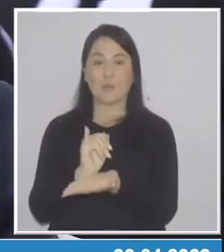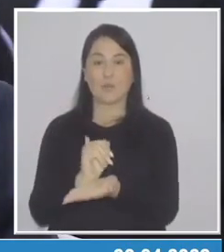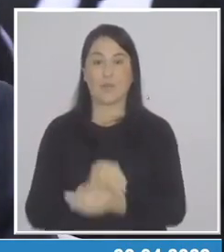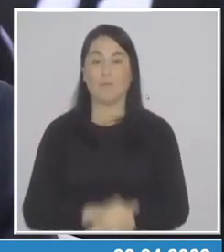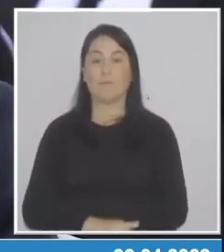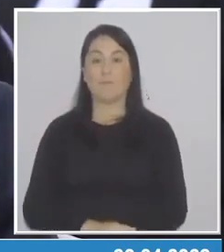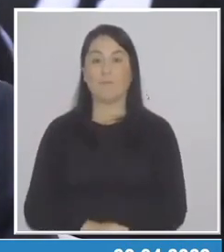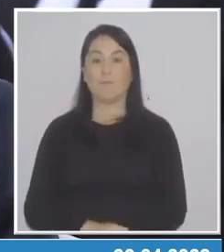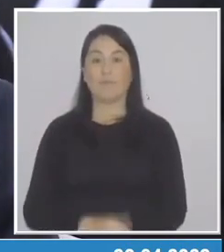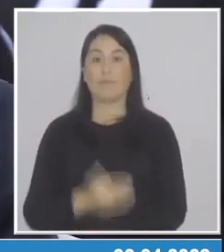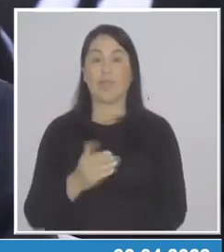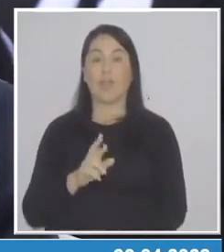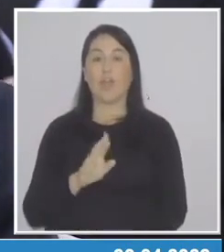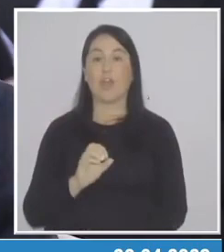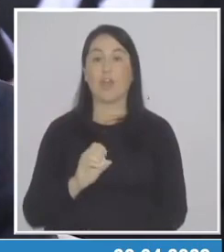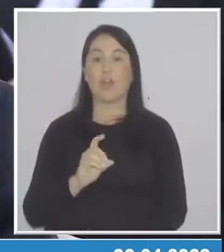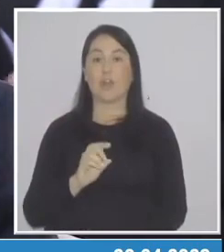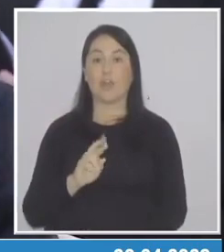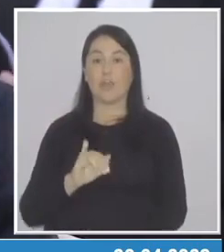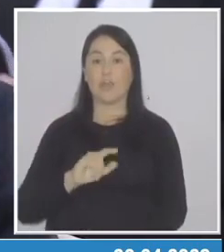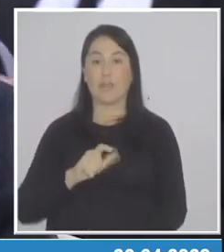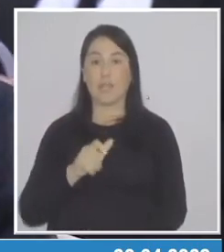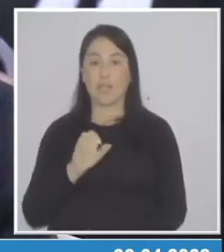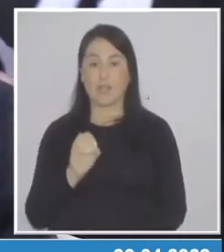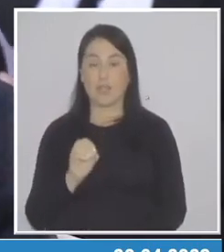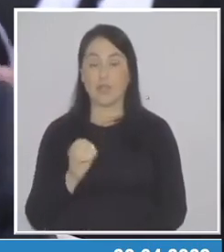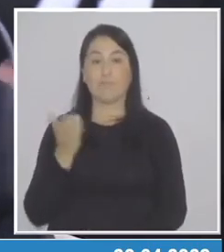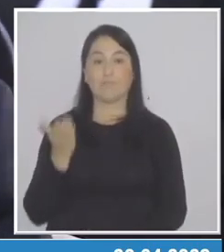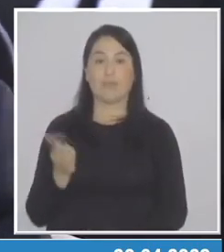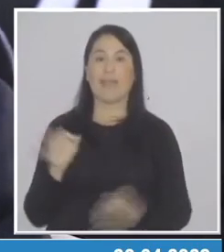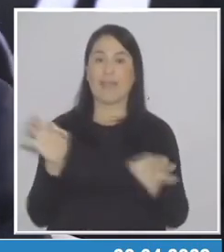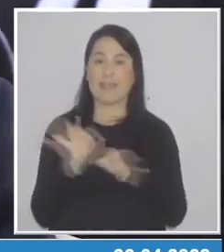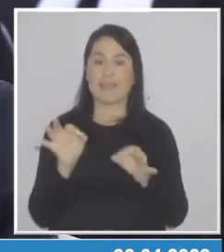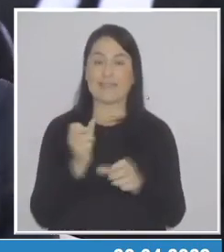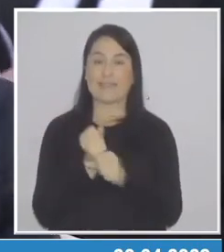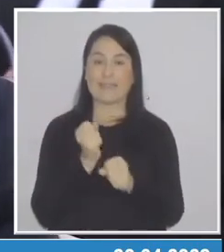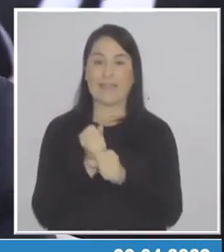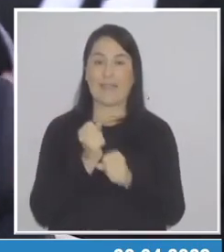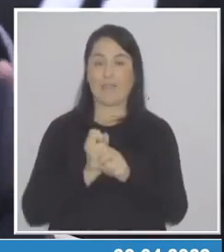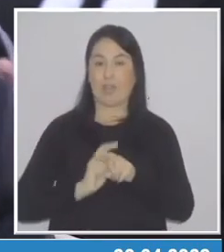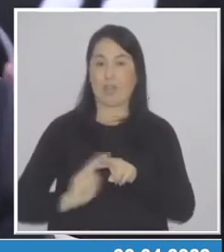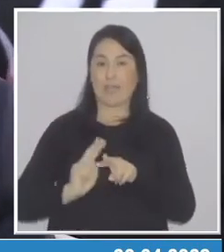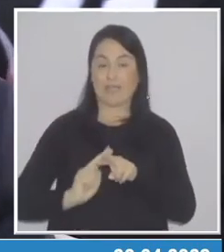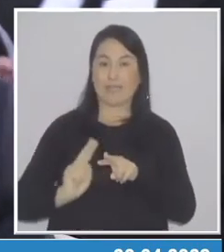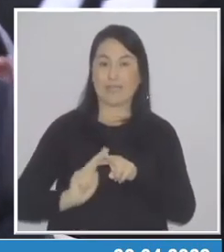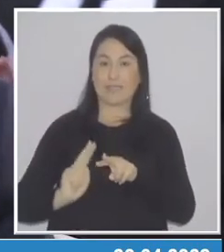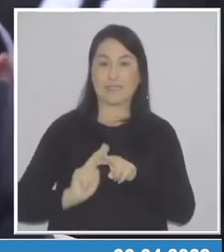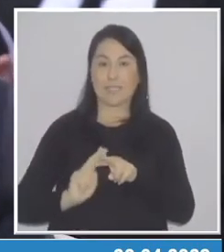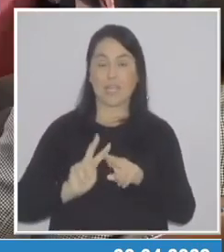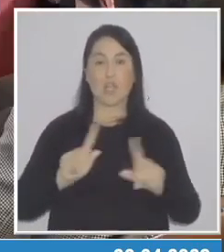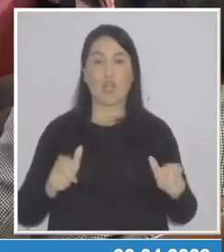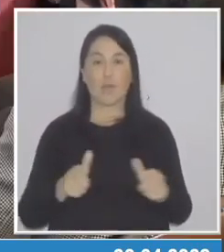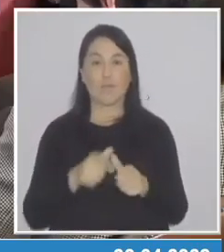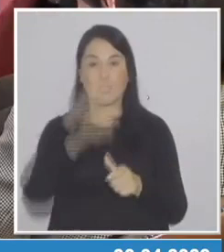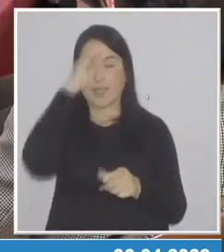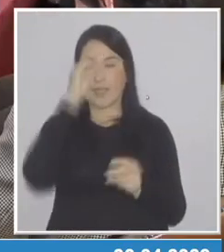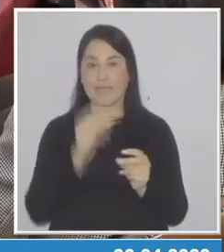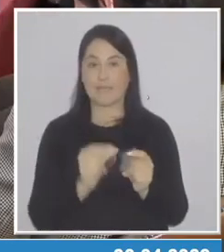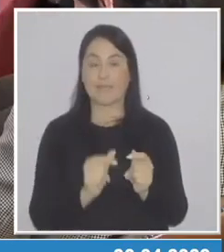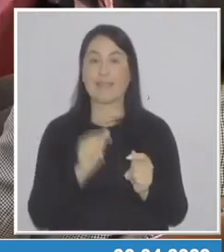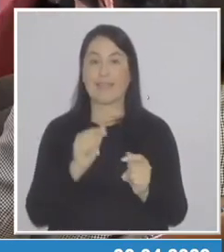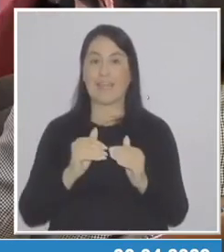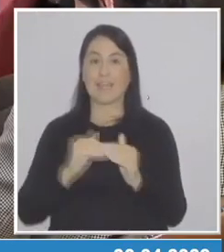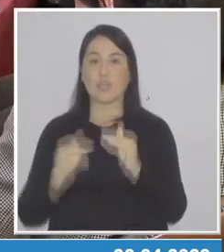palabra a don Rodrigo, el cual se va a referir al trabajo que está desarrollando la comisión experta y esta subcomisión